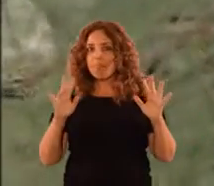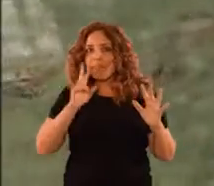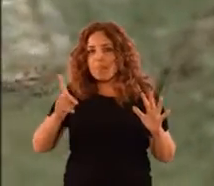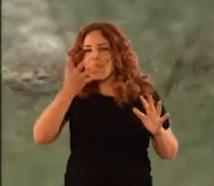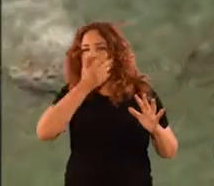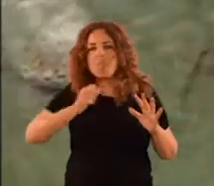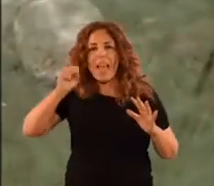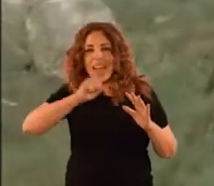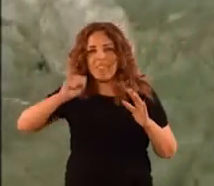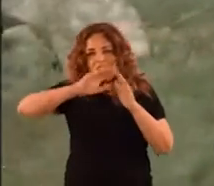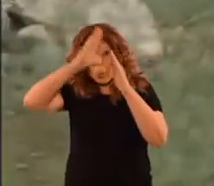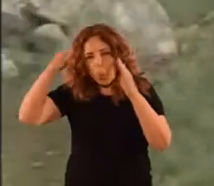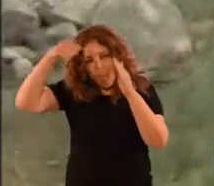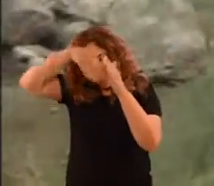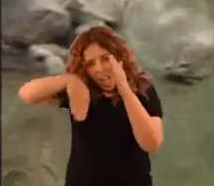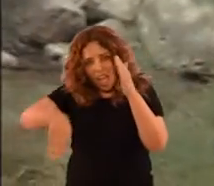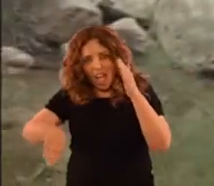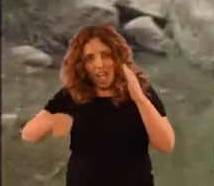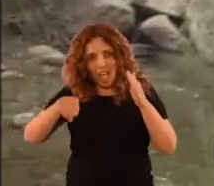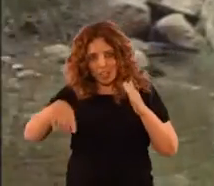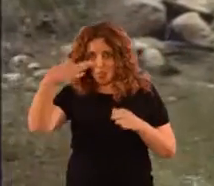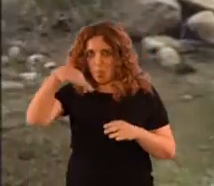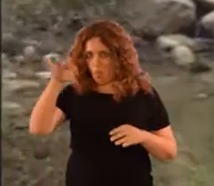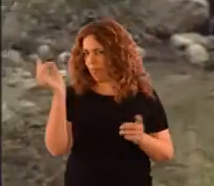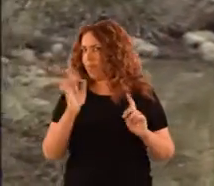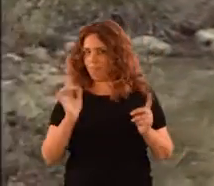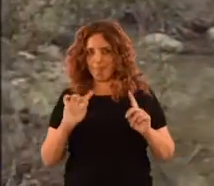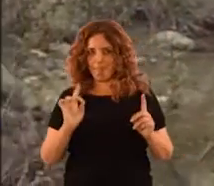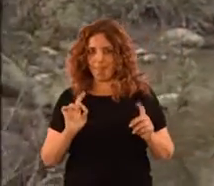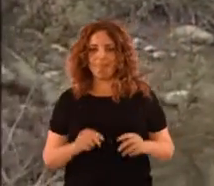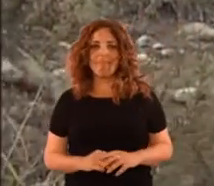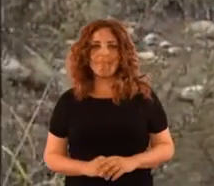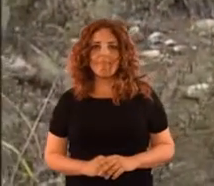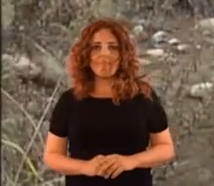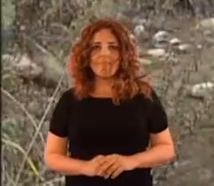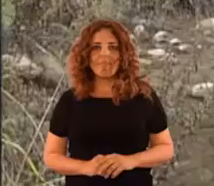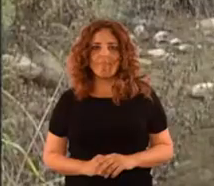Pero esta maravilla subterránea no es la única que nos oculta el paraje.